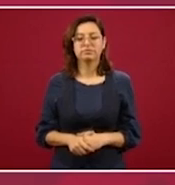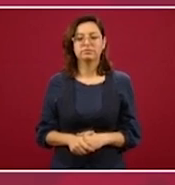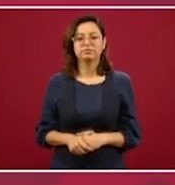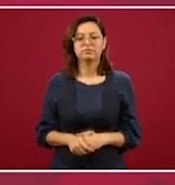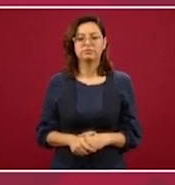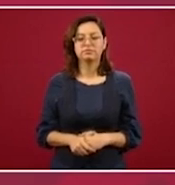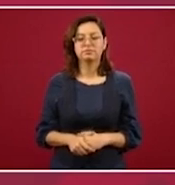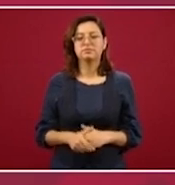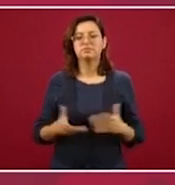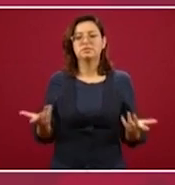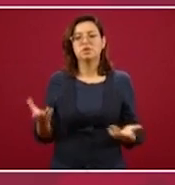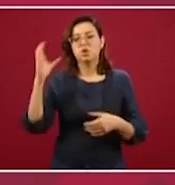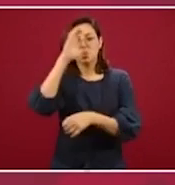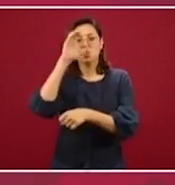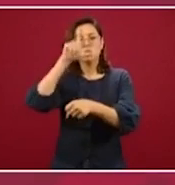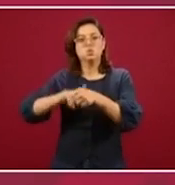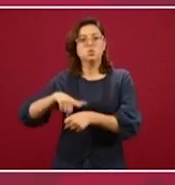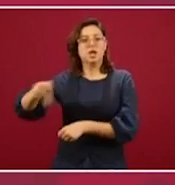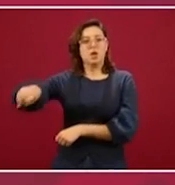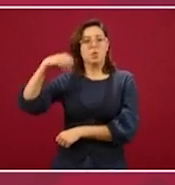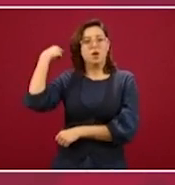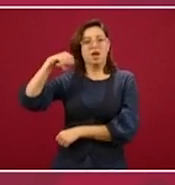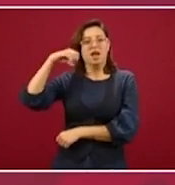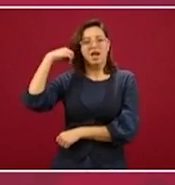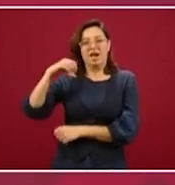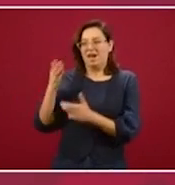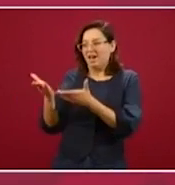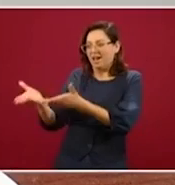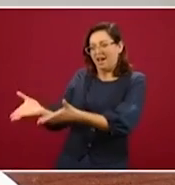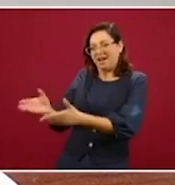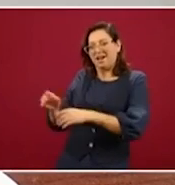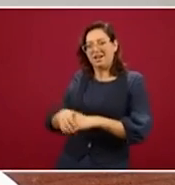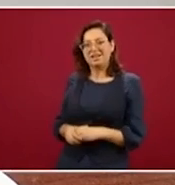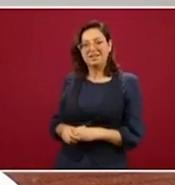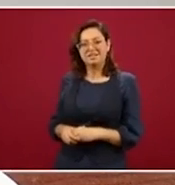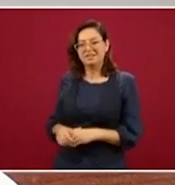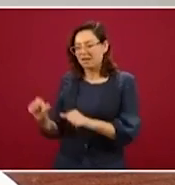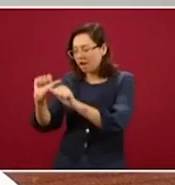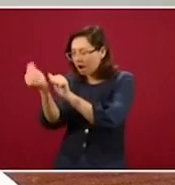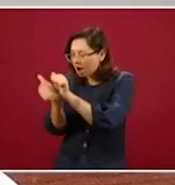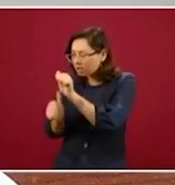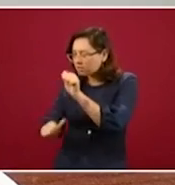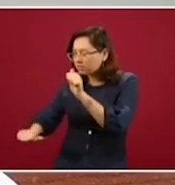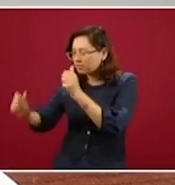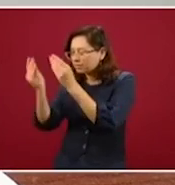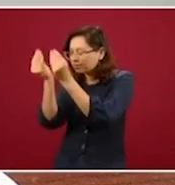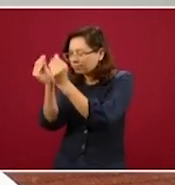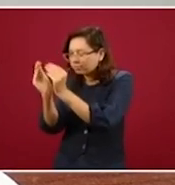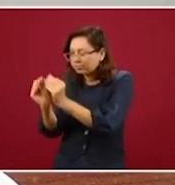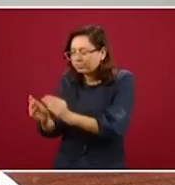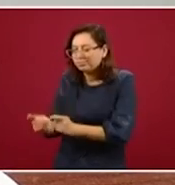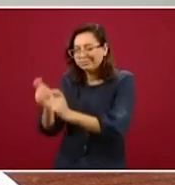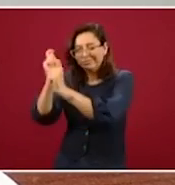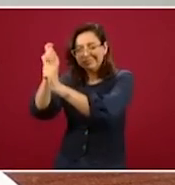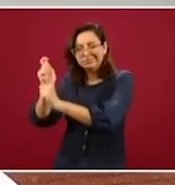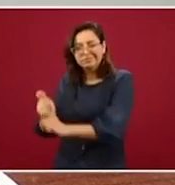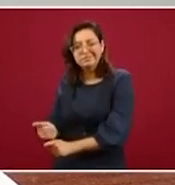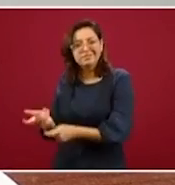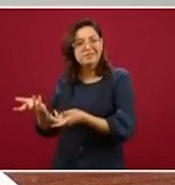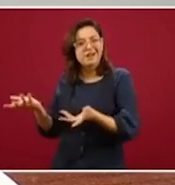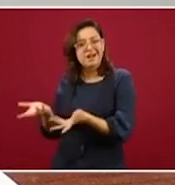las culturas de Oaxaca, sí, en artesanía. Pero, por